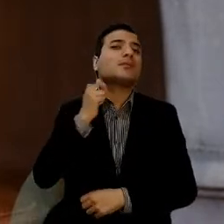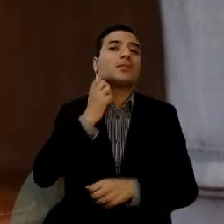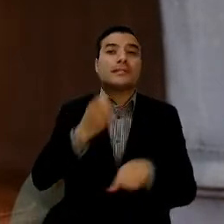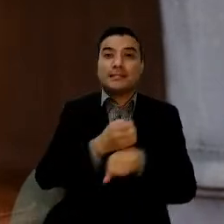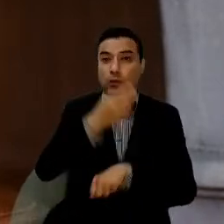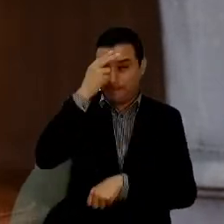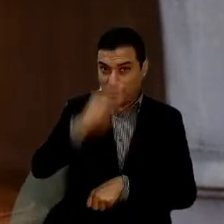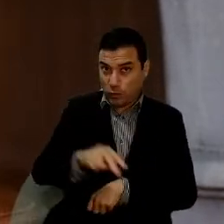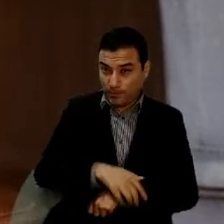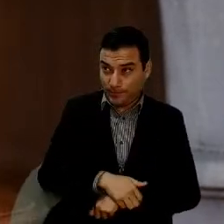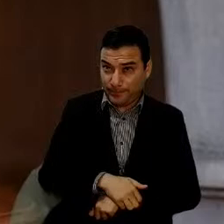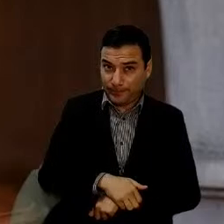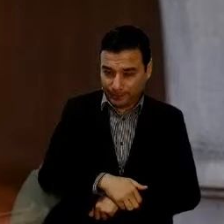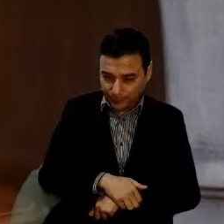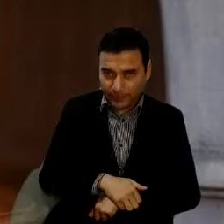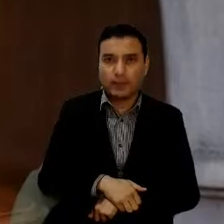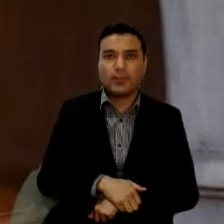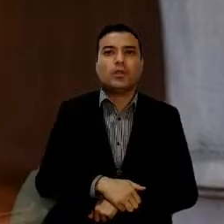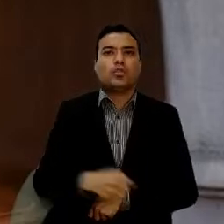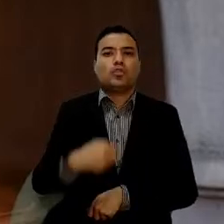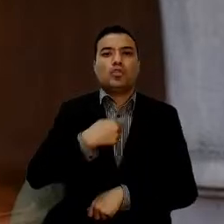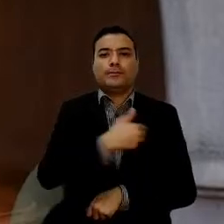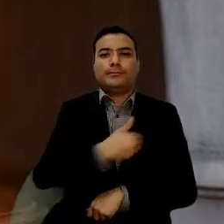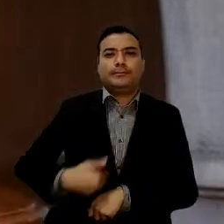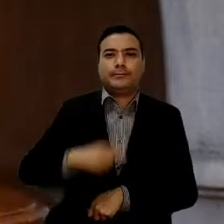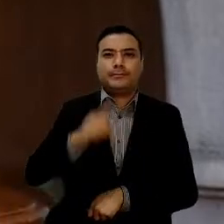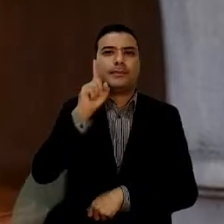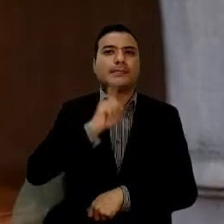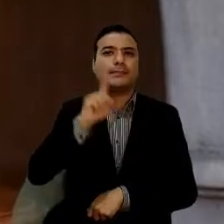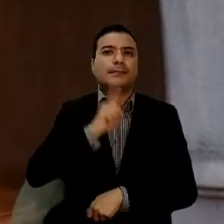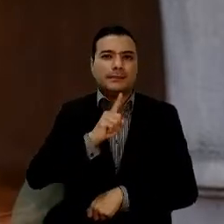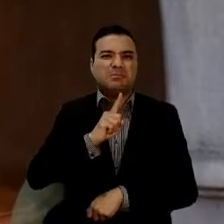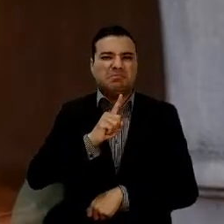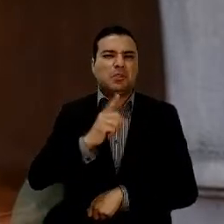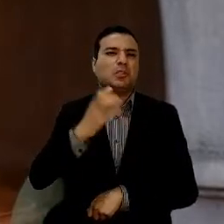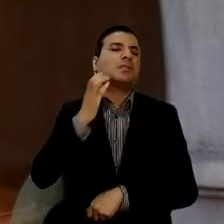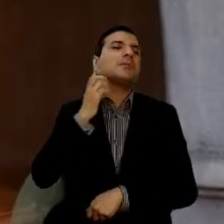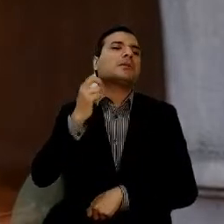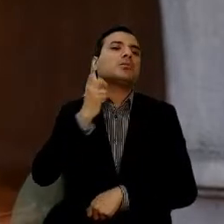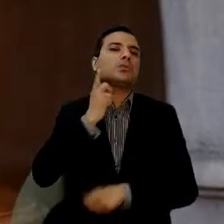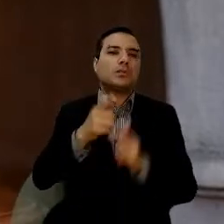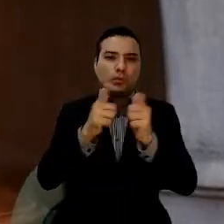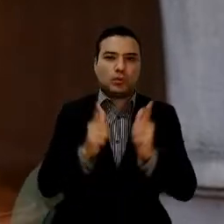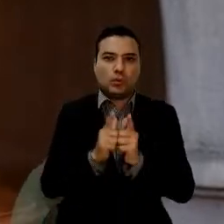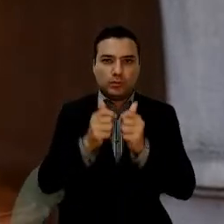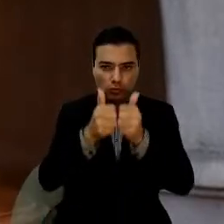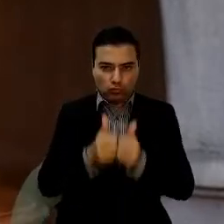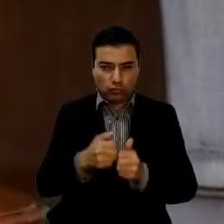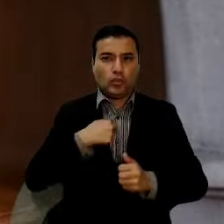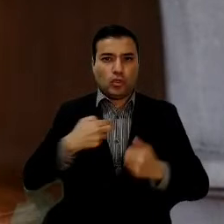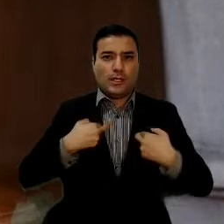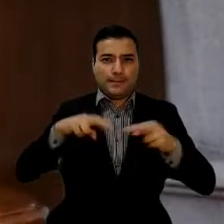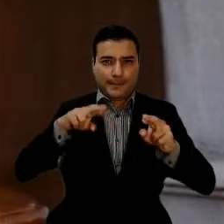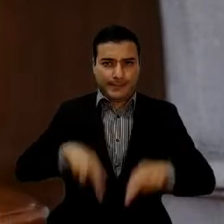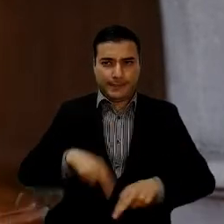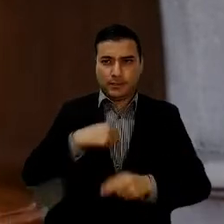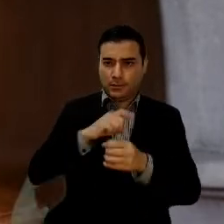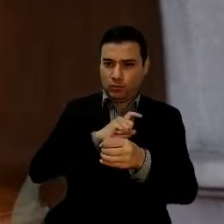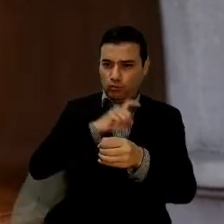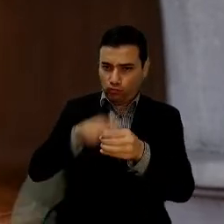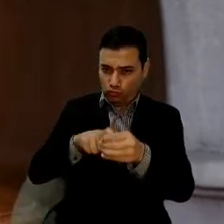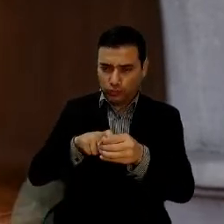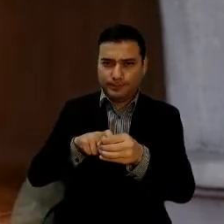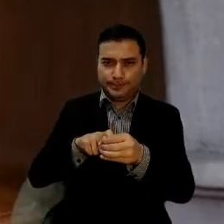Soberano de México, como presidente de la Diputación Permanente, representé jurídicamente a la legislatura, participando en la defensa de los